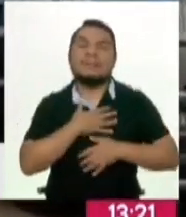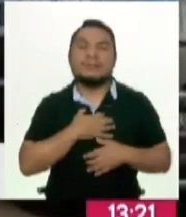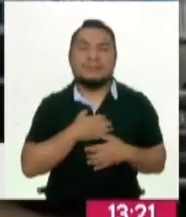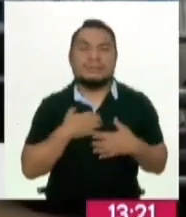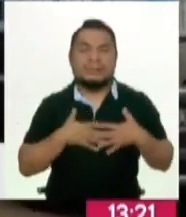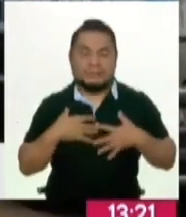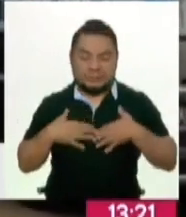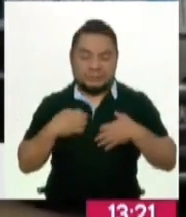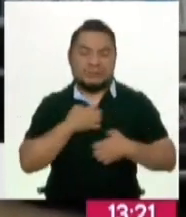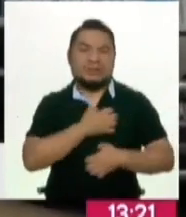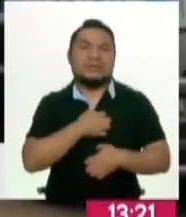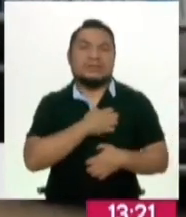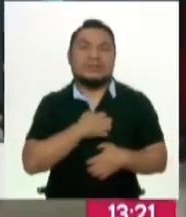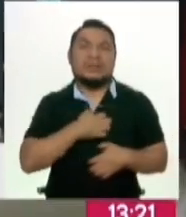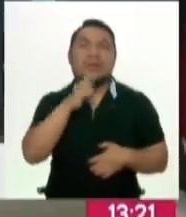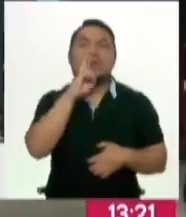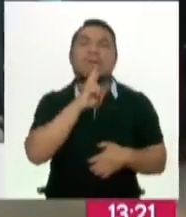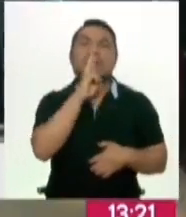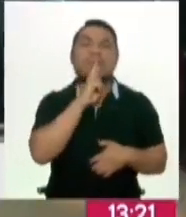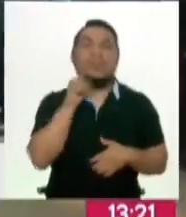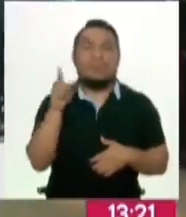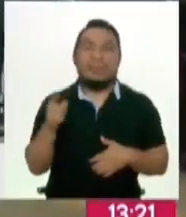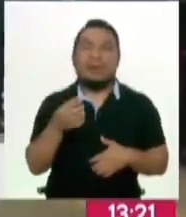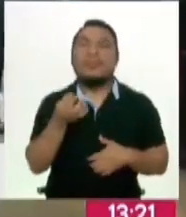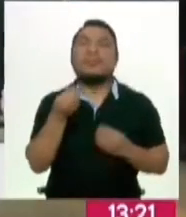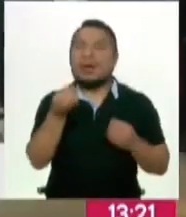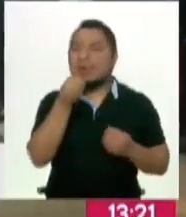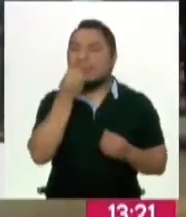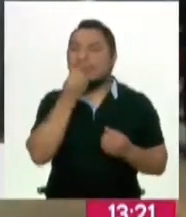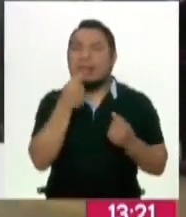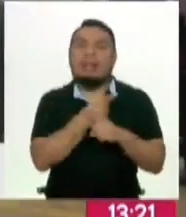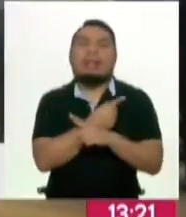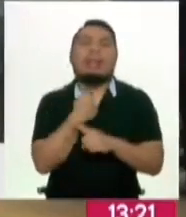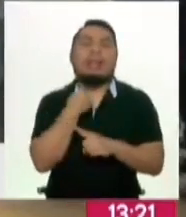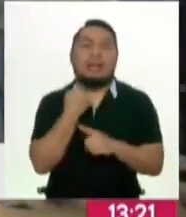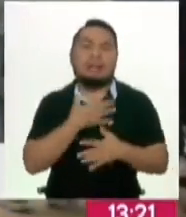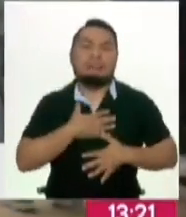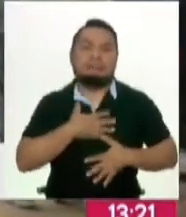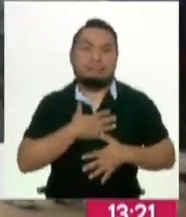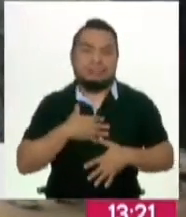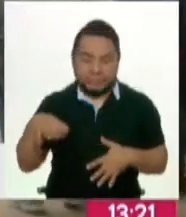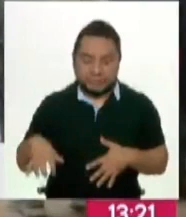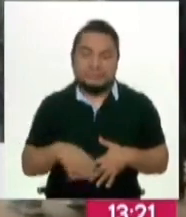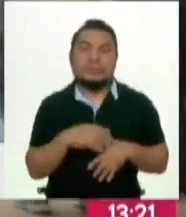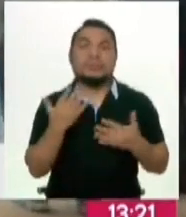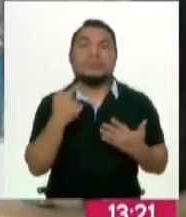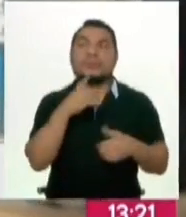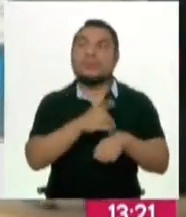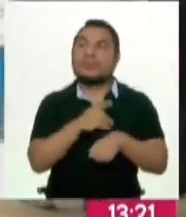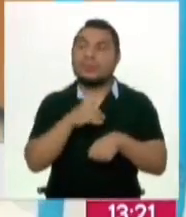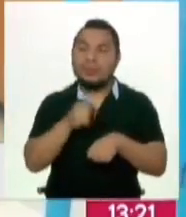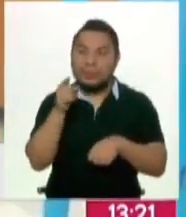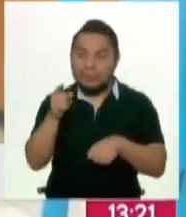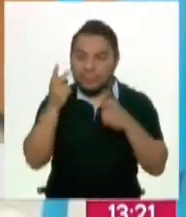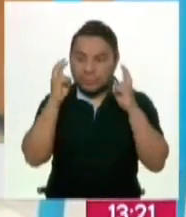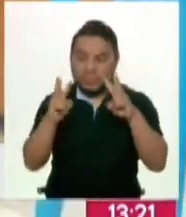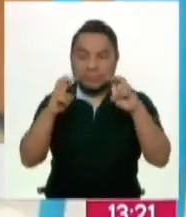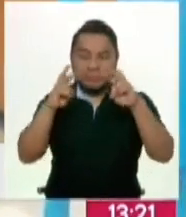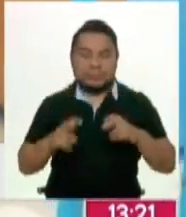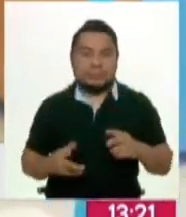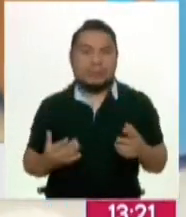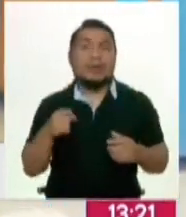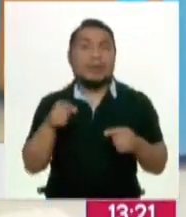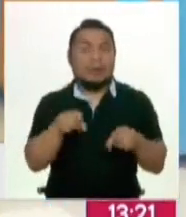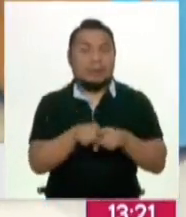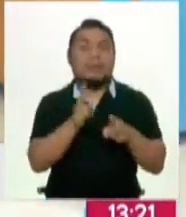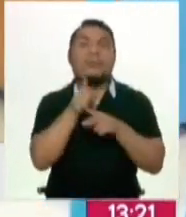de urticaria alérgica. El paciente, señala el comunicado, es atendido por médicos de turno y teniendo en cuenta el problema cardíaco crónico